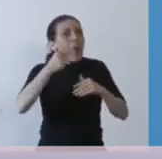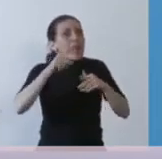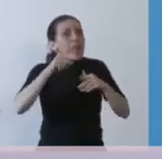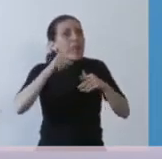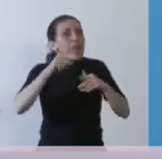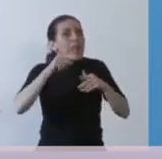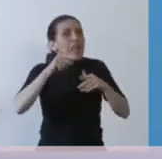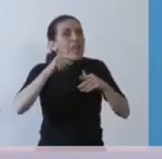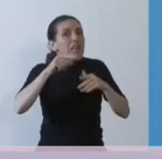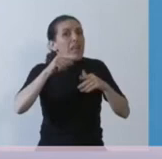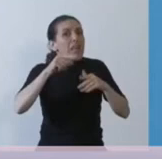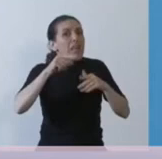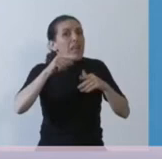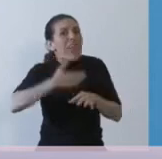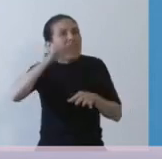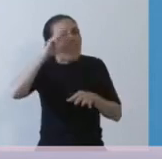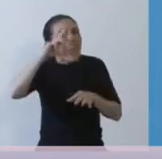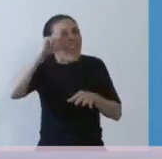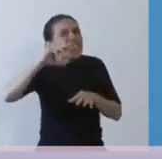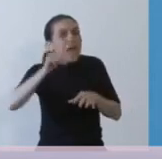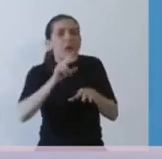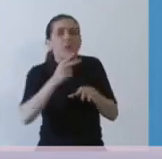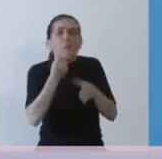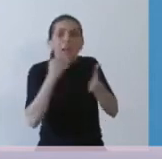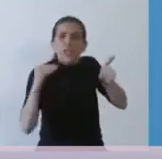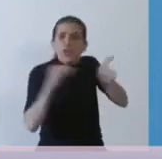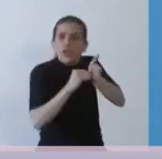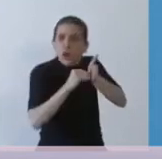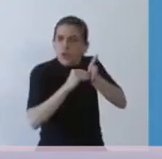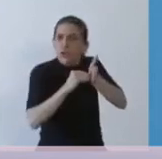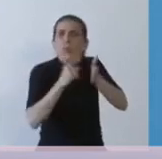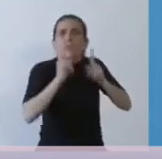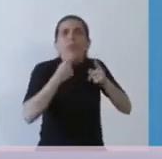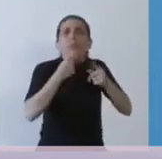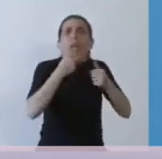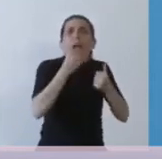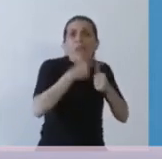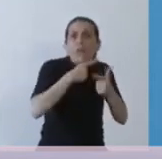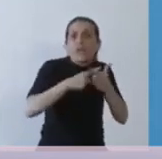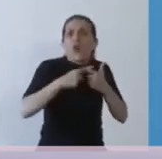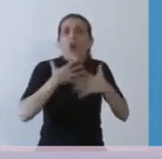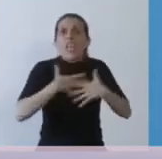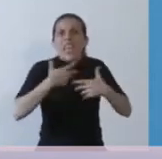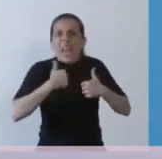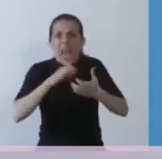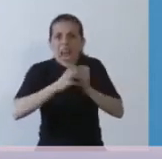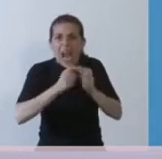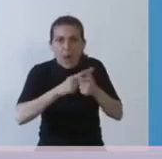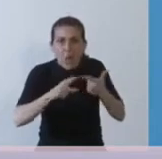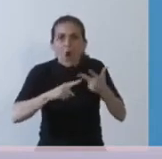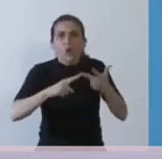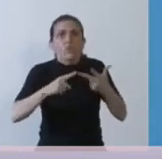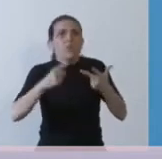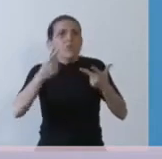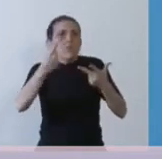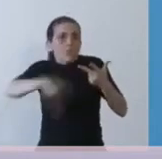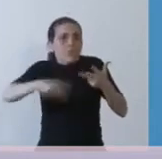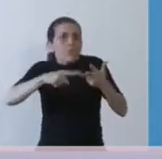conjunto de productos alimenticios de higiene personal medicamentos básicamente lo que tenga que ver con la